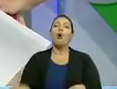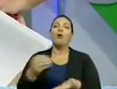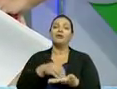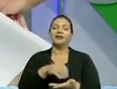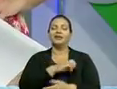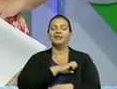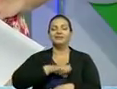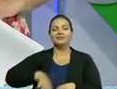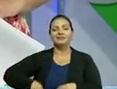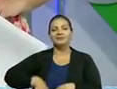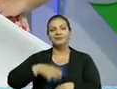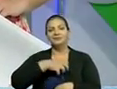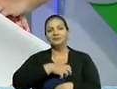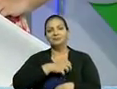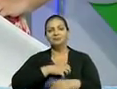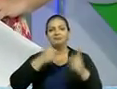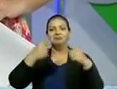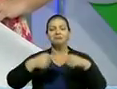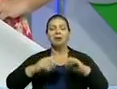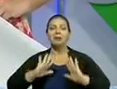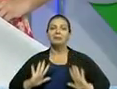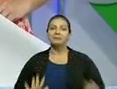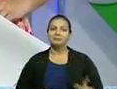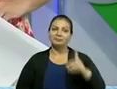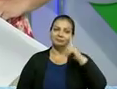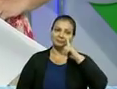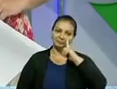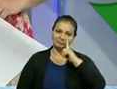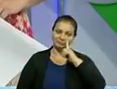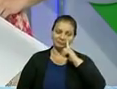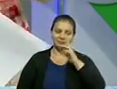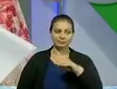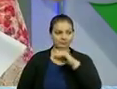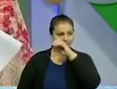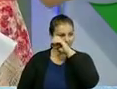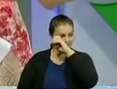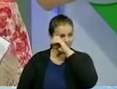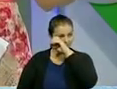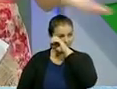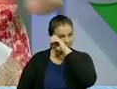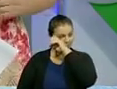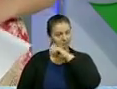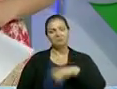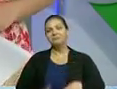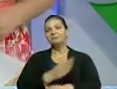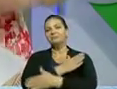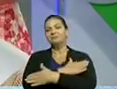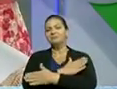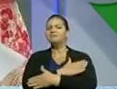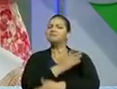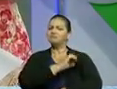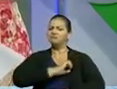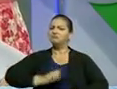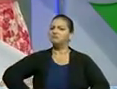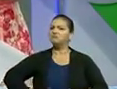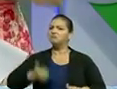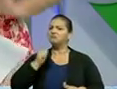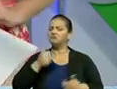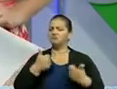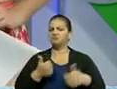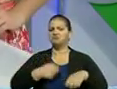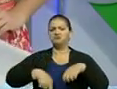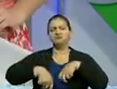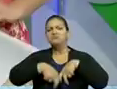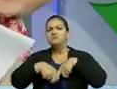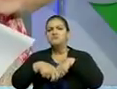a lo mejor tanto en la Copa Ecuador como en la Liga Pro. Felicitaciones a este sí, equipo, bien por ganado, supuesto, nadie se merece discute, un aplauso para Emelec.